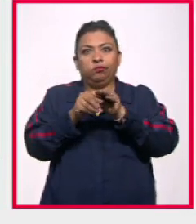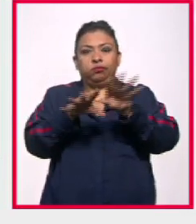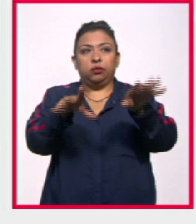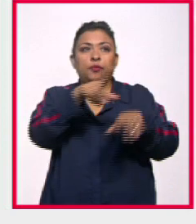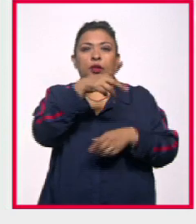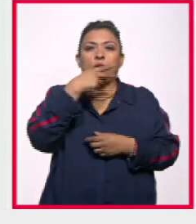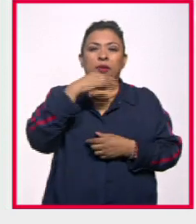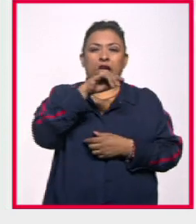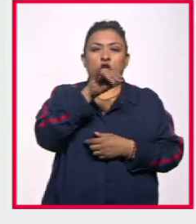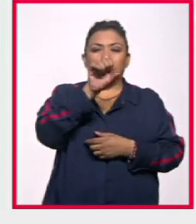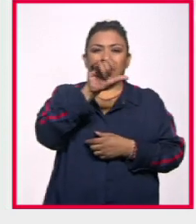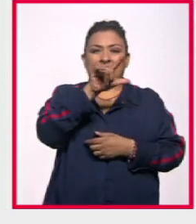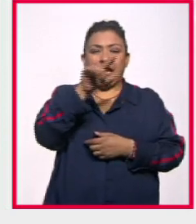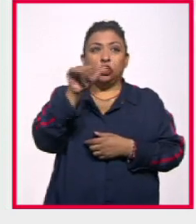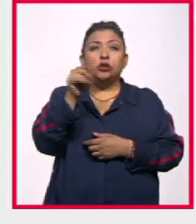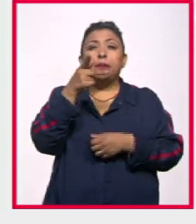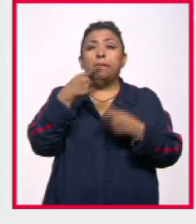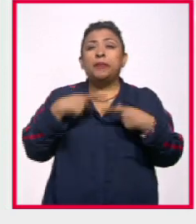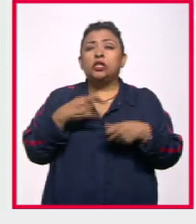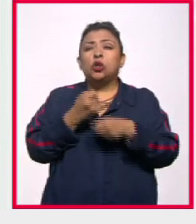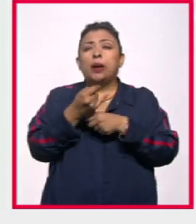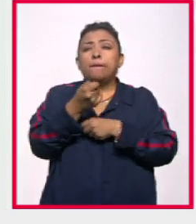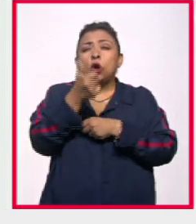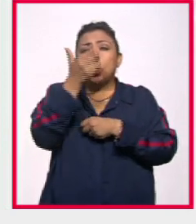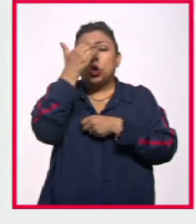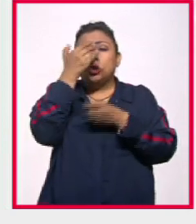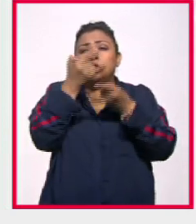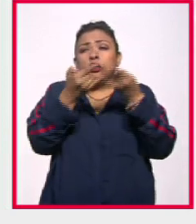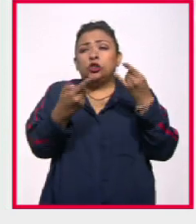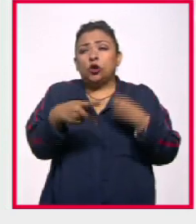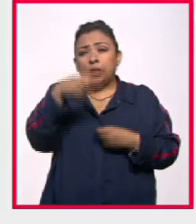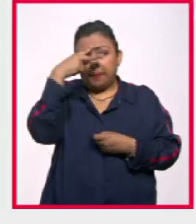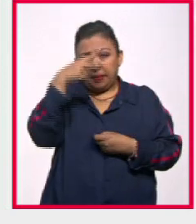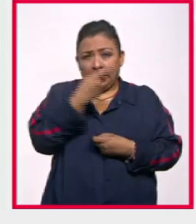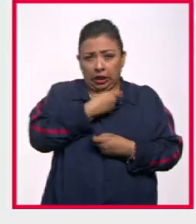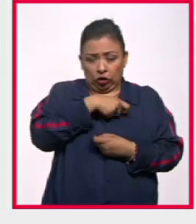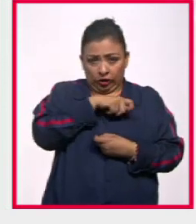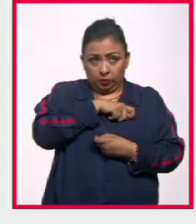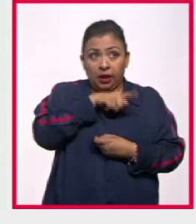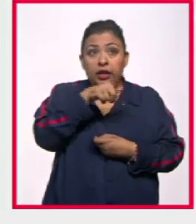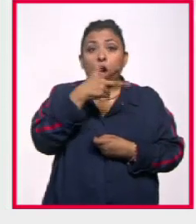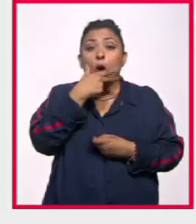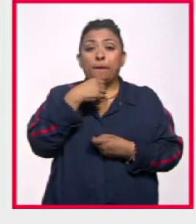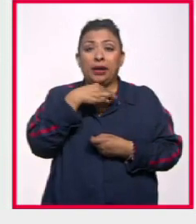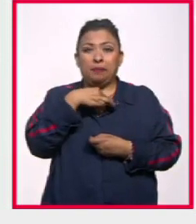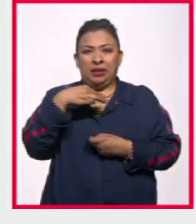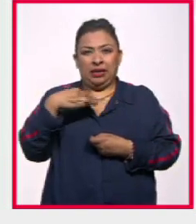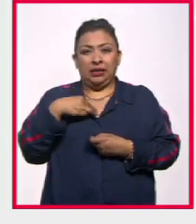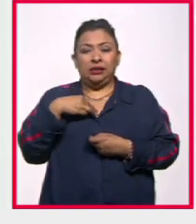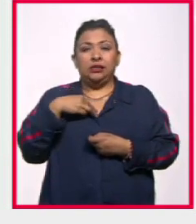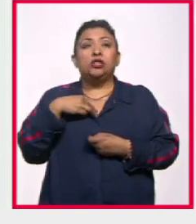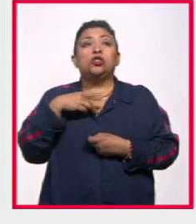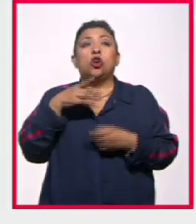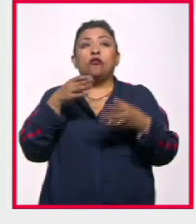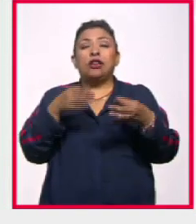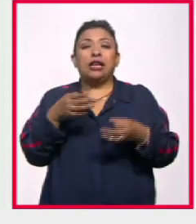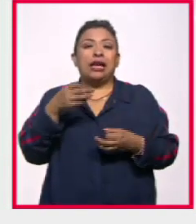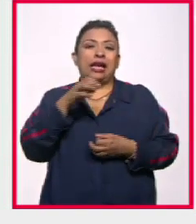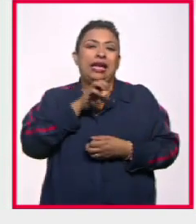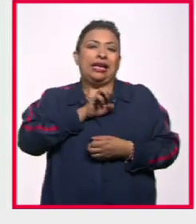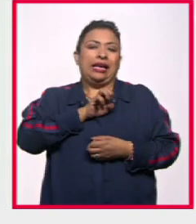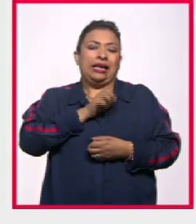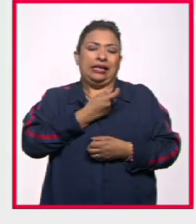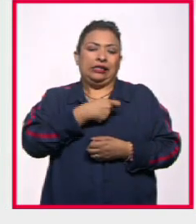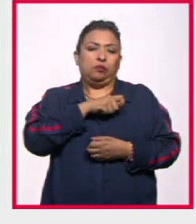José Gallostra es un personaje casi desconocido en la historia de México y España. Fue ministro extraoficial de la España